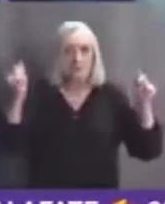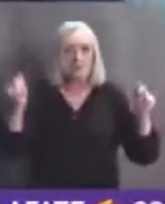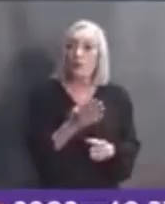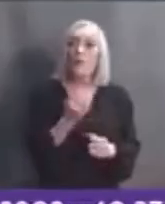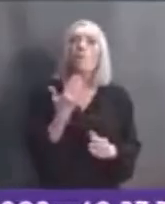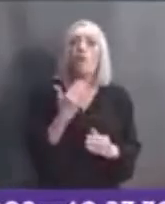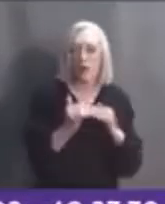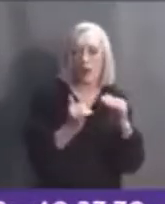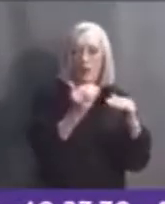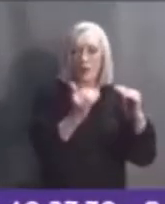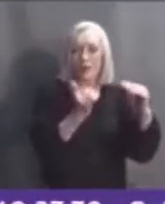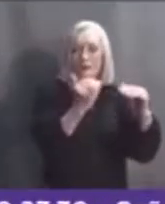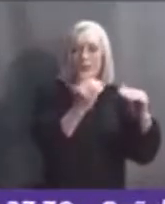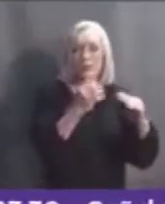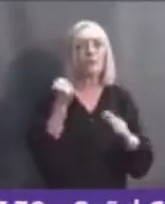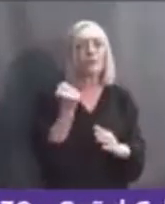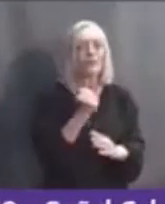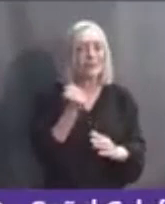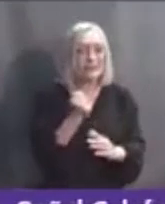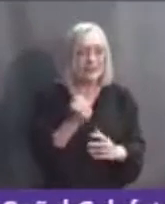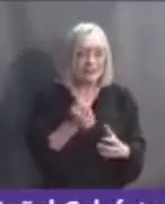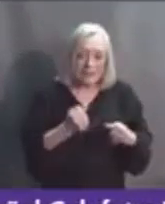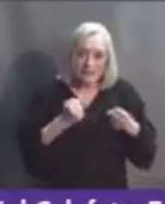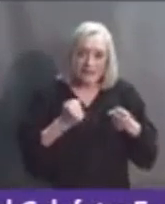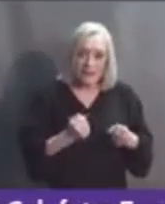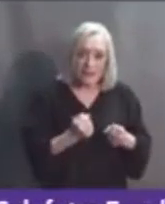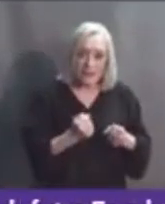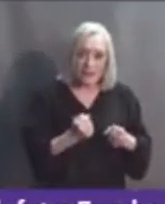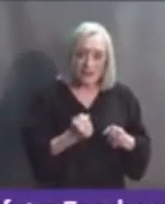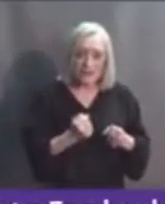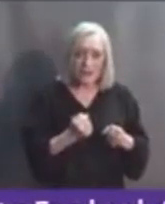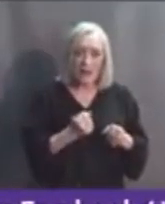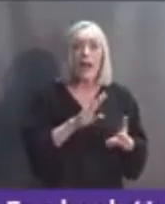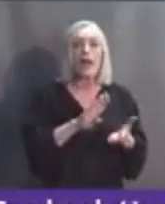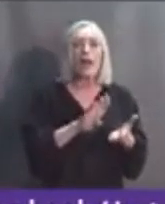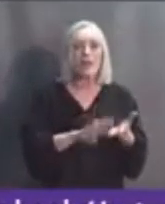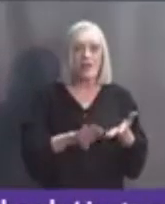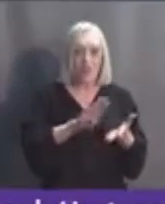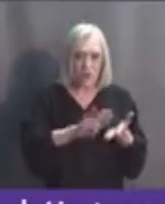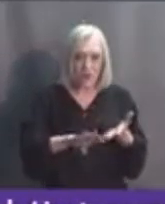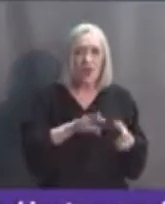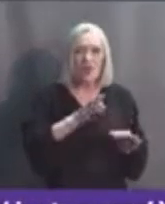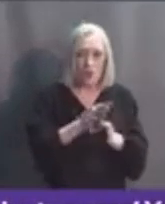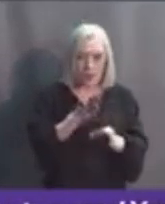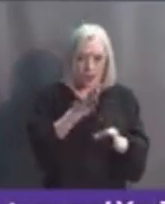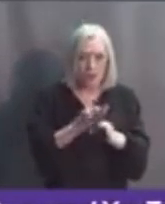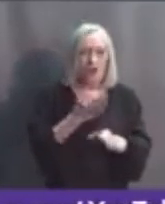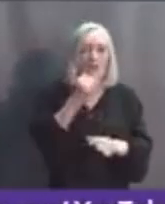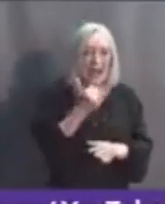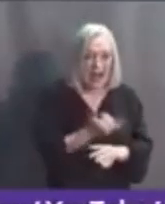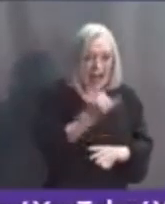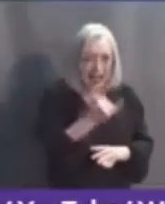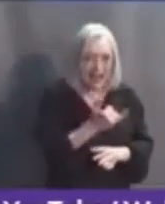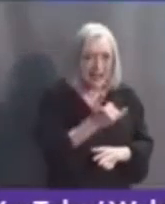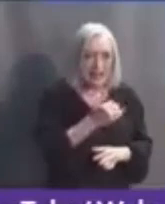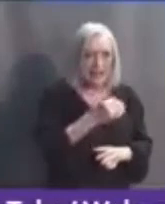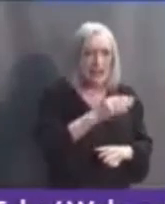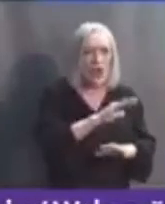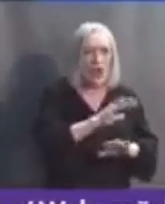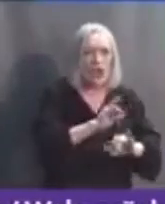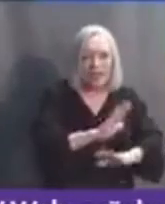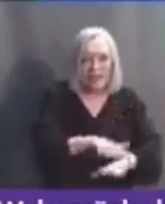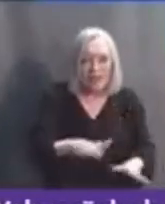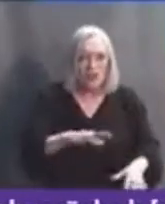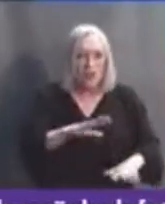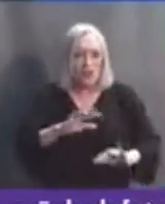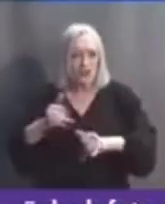terminó tenemos que animarnos a encarar la deuda educativa que tenemos con nuestros hijos debemos